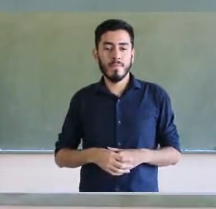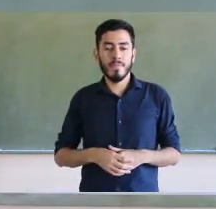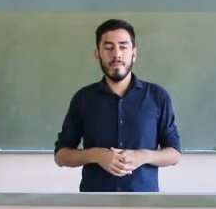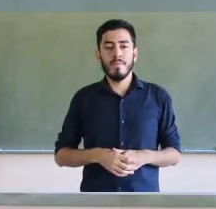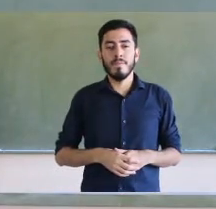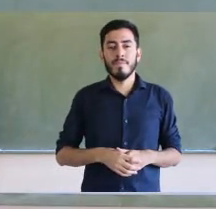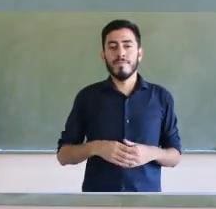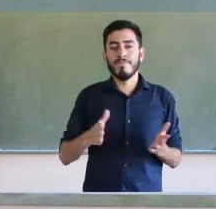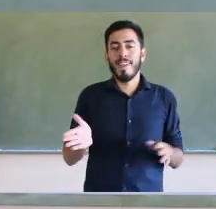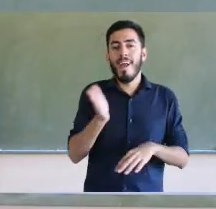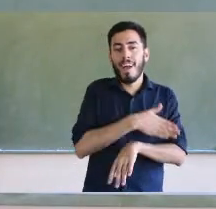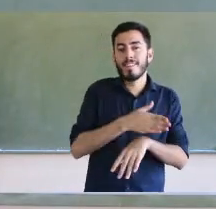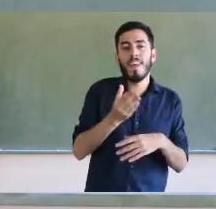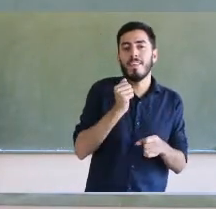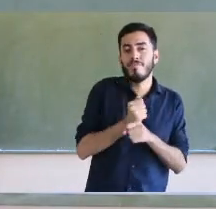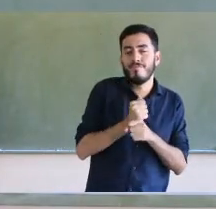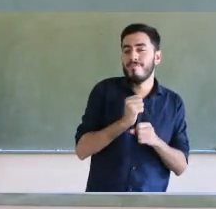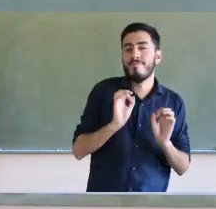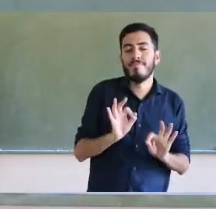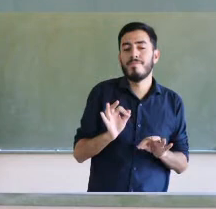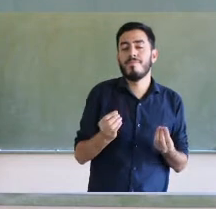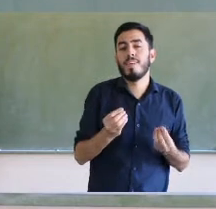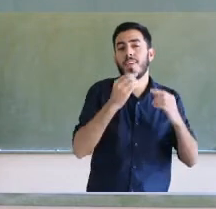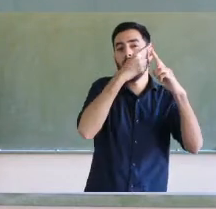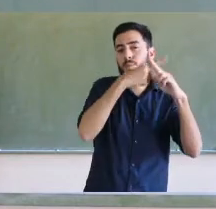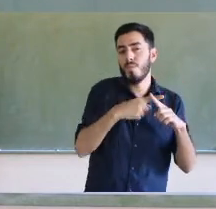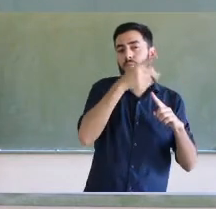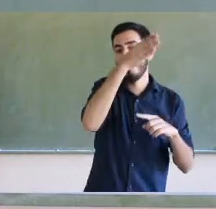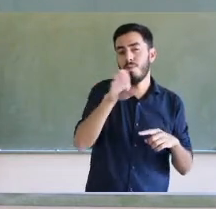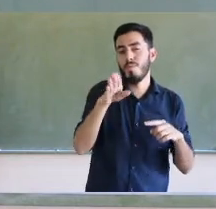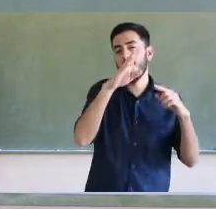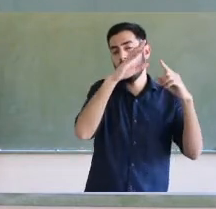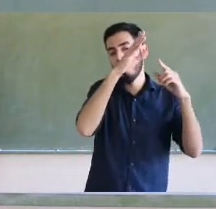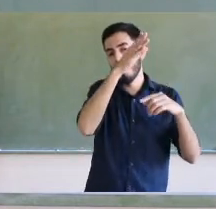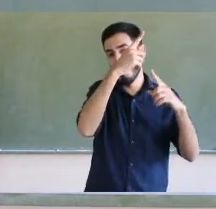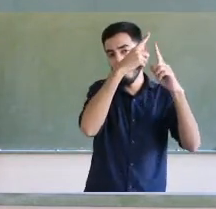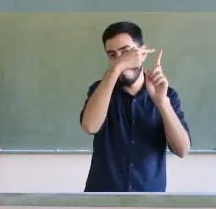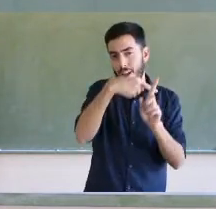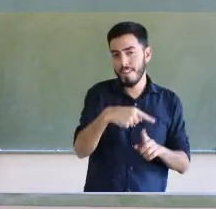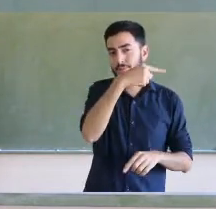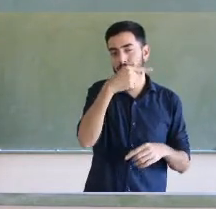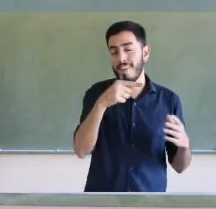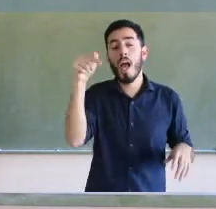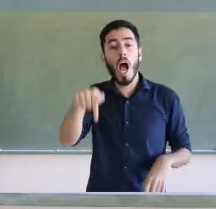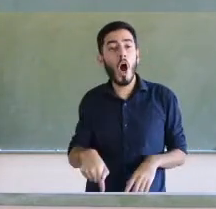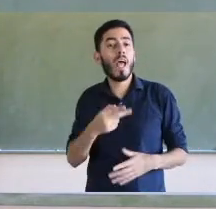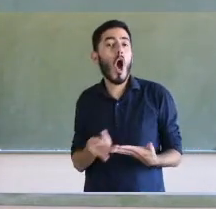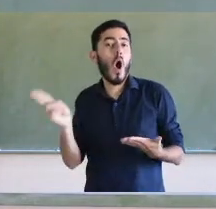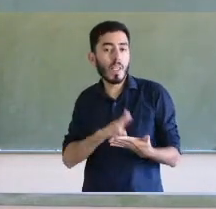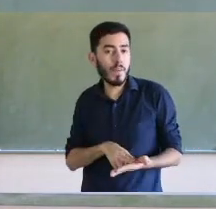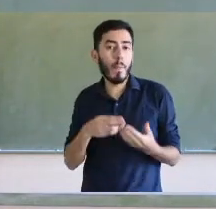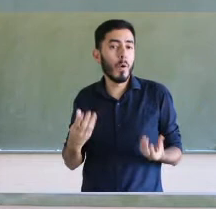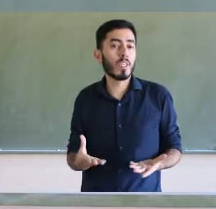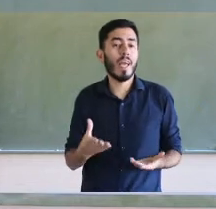Ya estuvimos trabajando con operaciones y sus propiedades en los números naturales. Ahora vuelven a repetirse porque volvemos a las